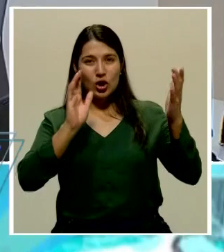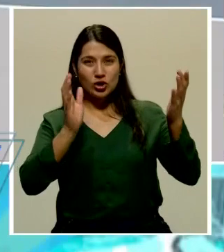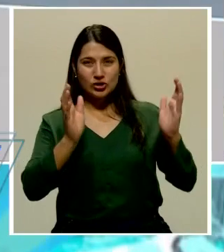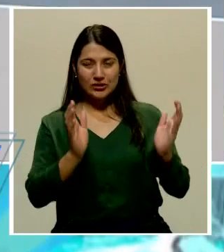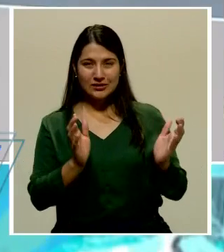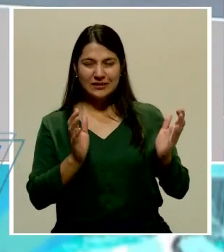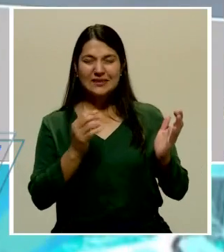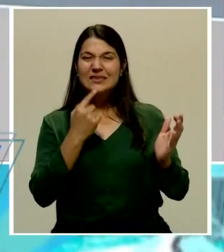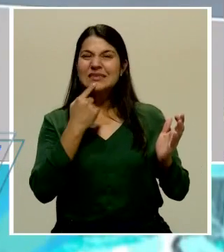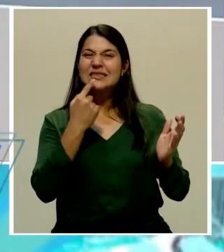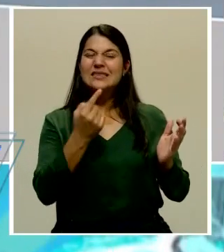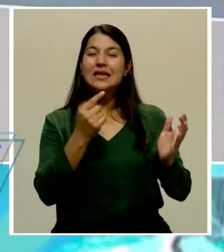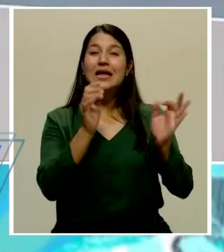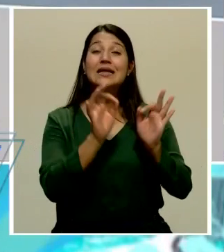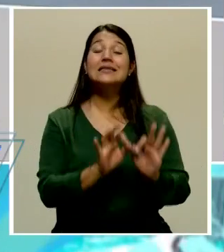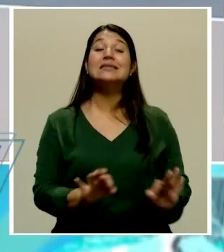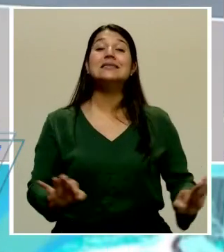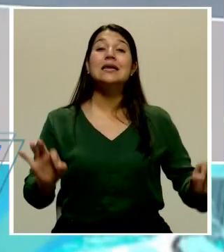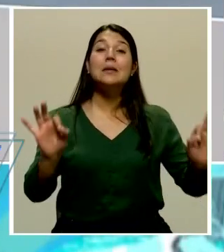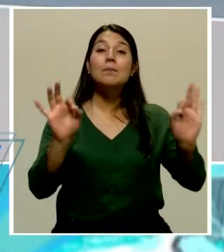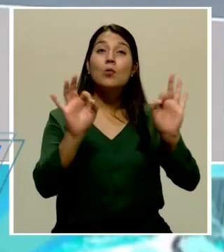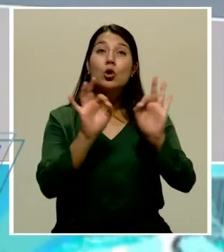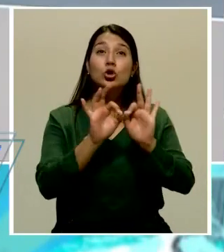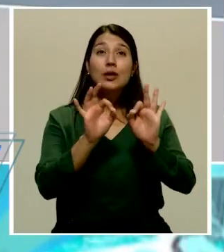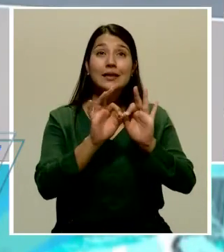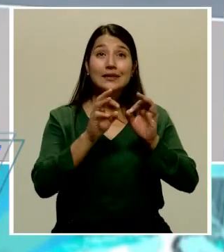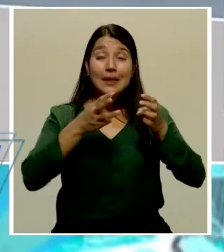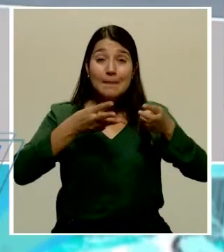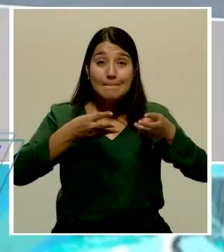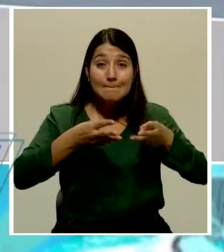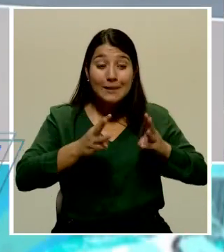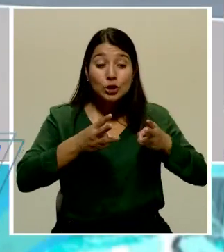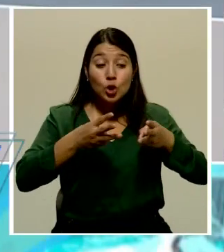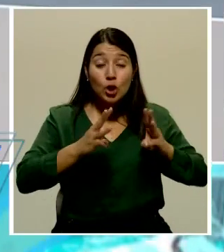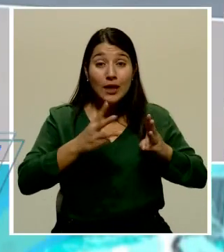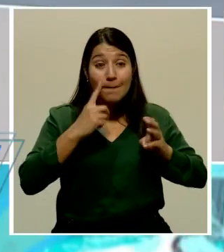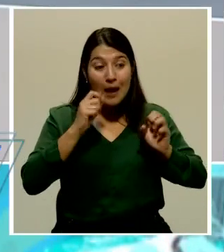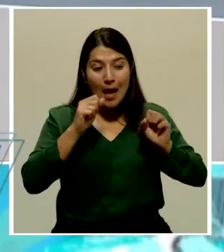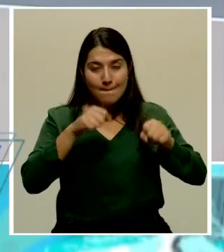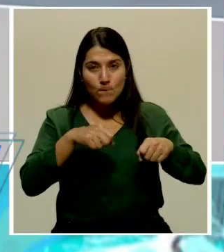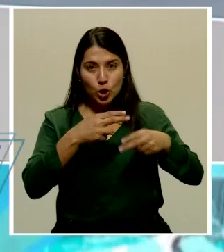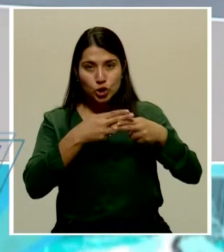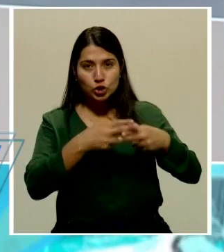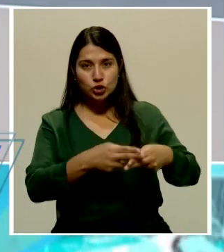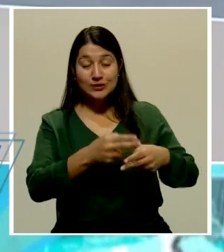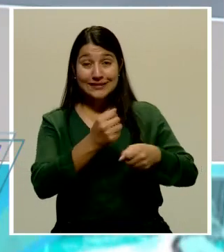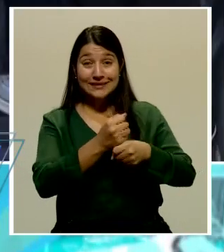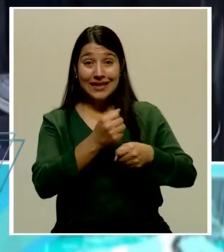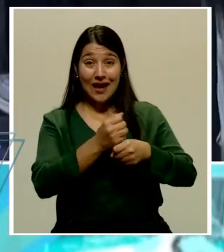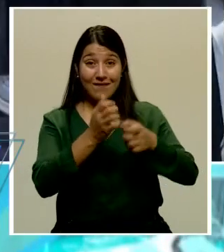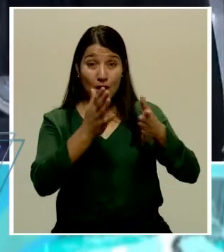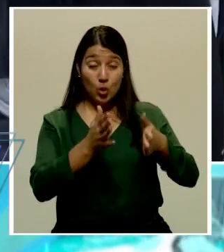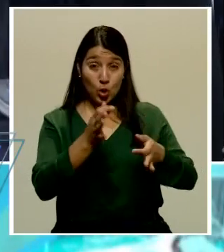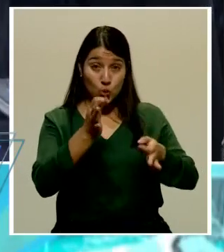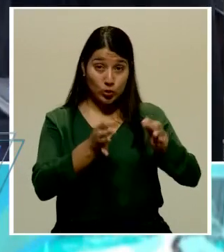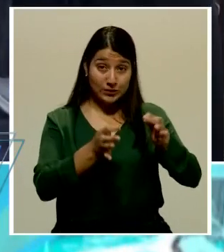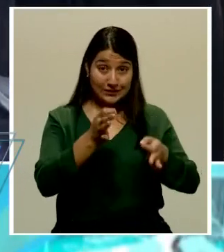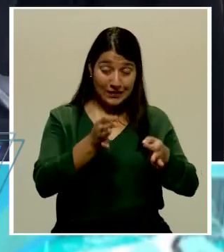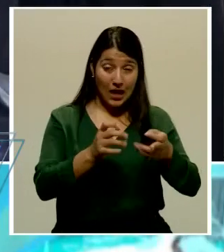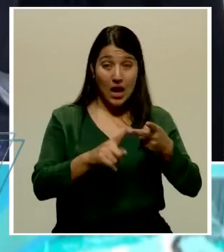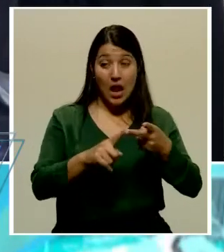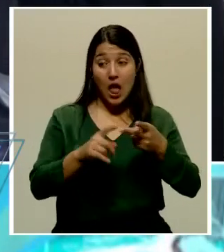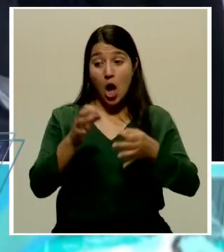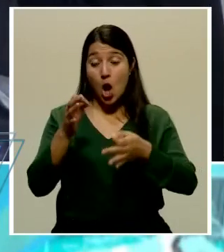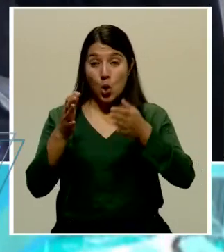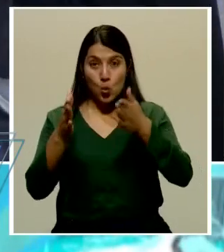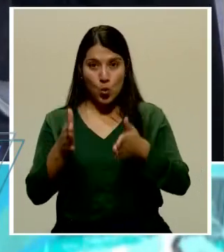la importancia del método para escoger a los funcionarios judiciales, a los jueces. No